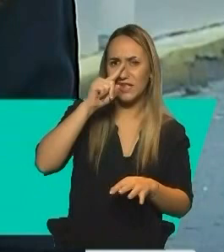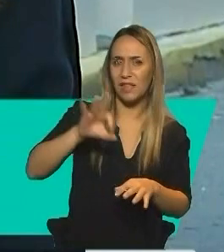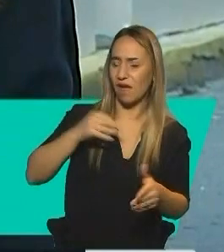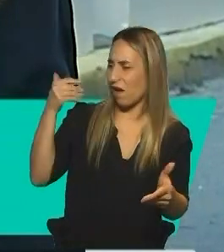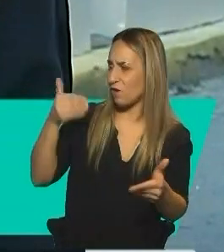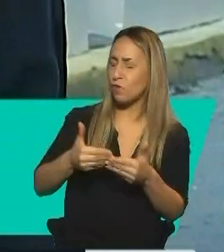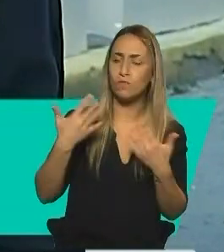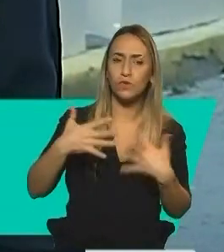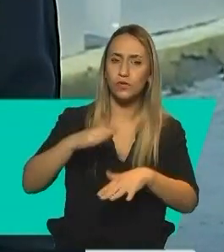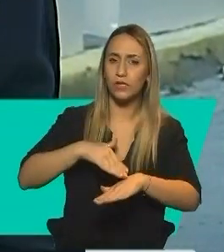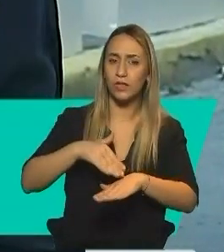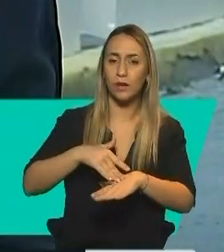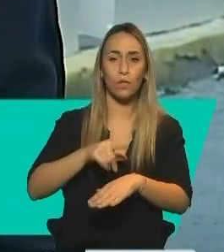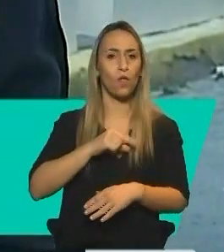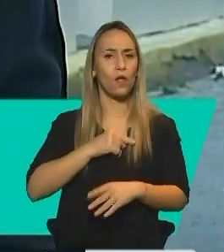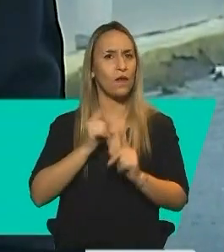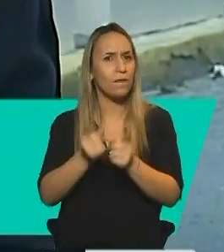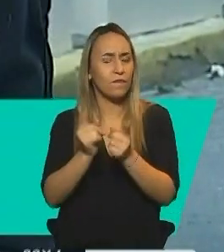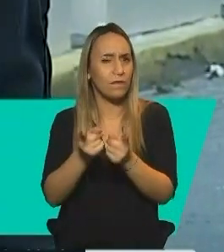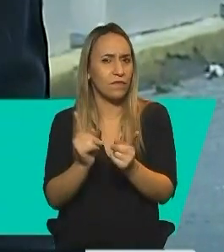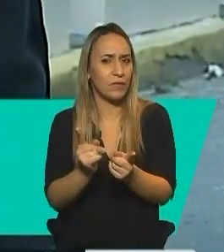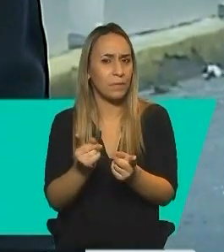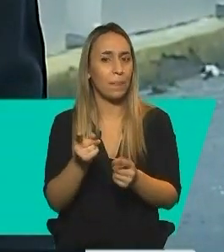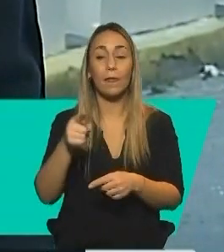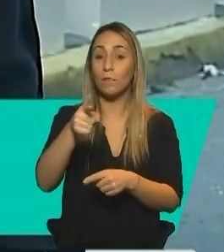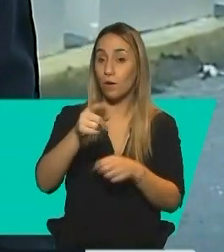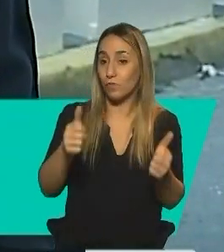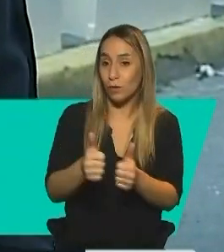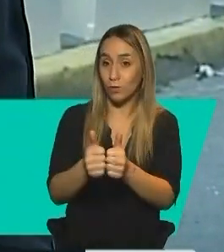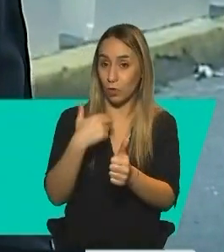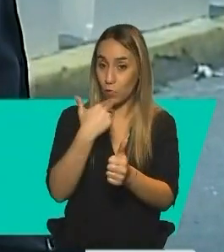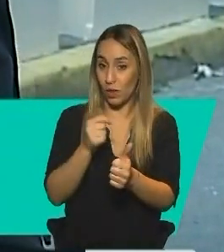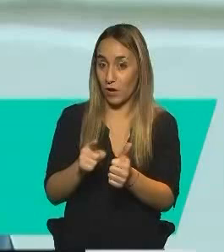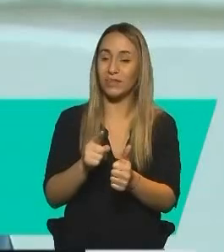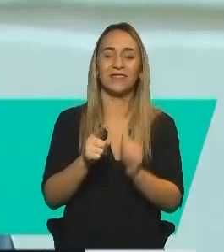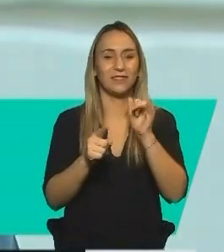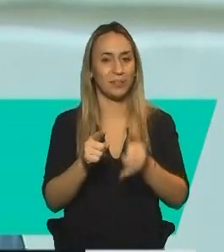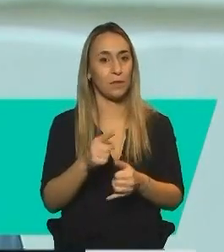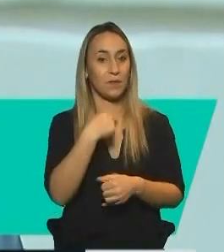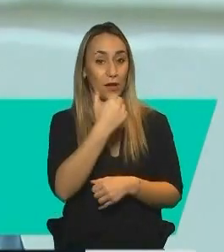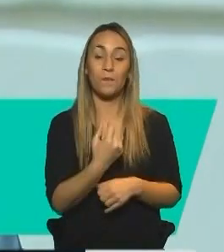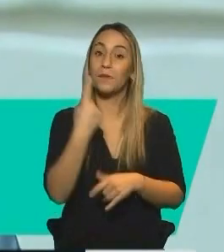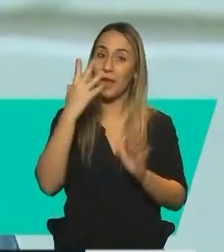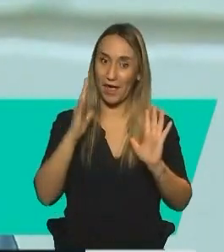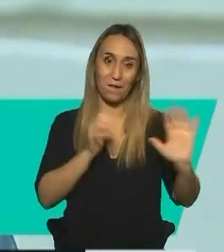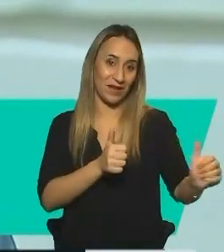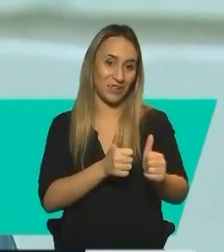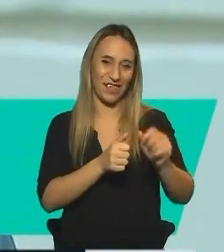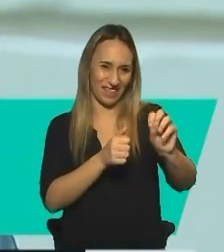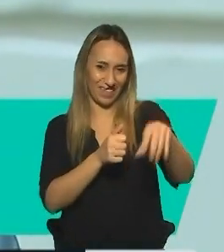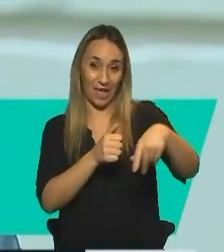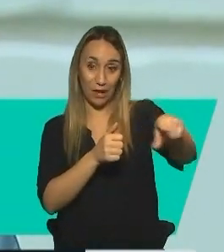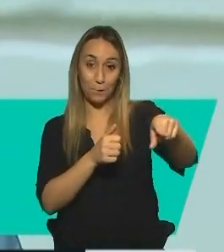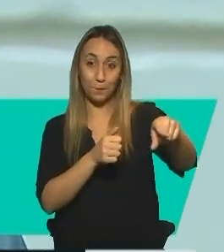está igual, Gastón, está intacto. Viniste acompañado de tu hijo hoy acá. Vine acompañado de mi hijo por primera vez, está ahí